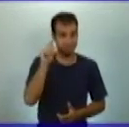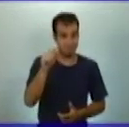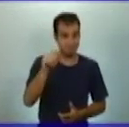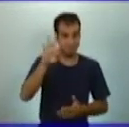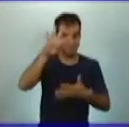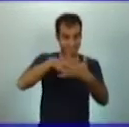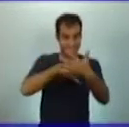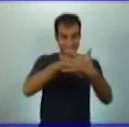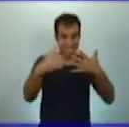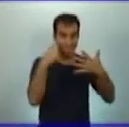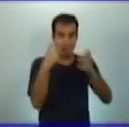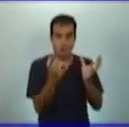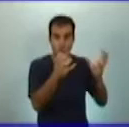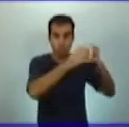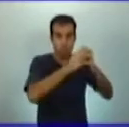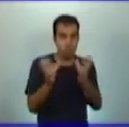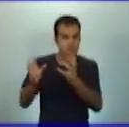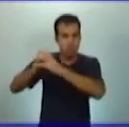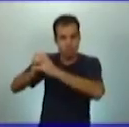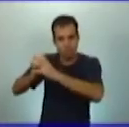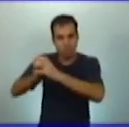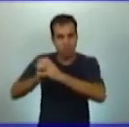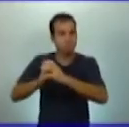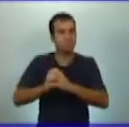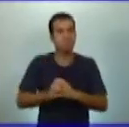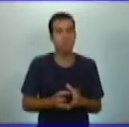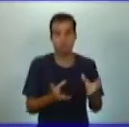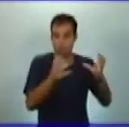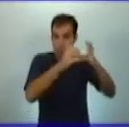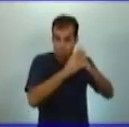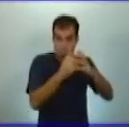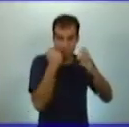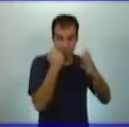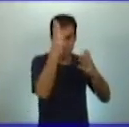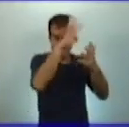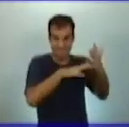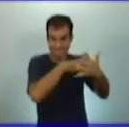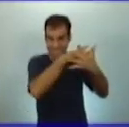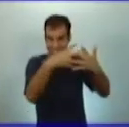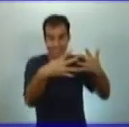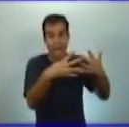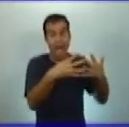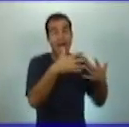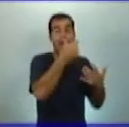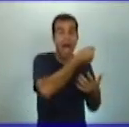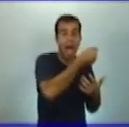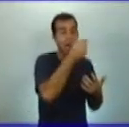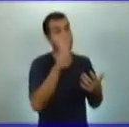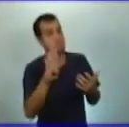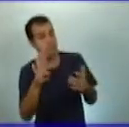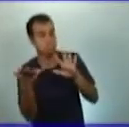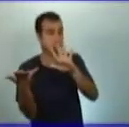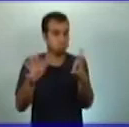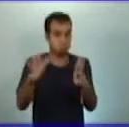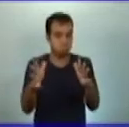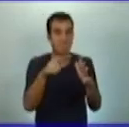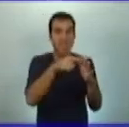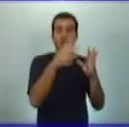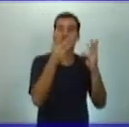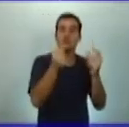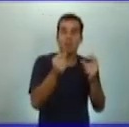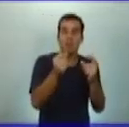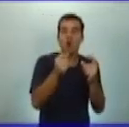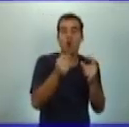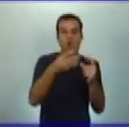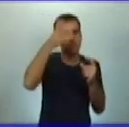en grupos y periodos. Grupos que están designados con las letras A o B y se representan con números romanos del